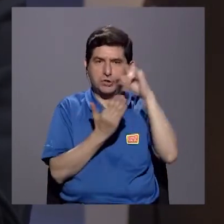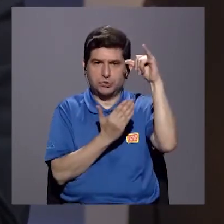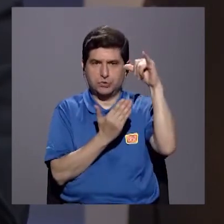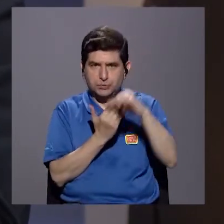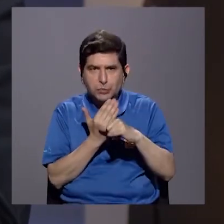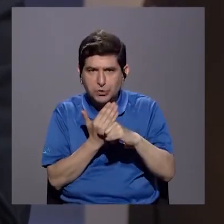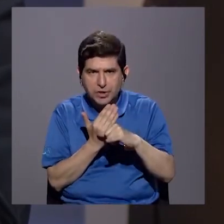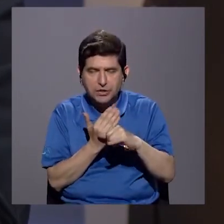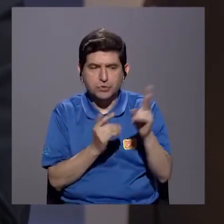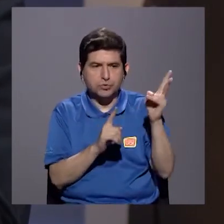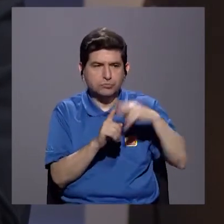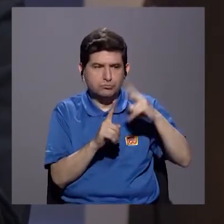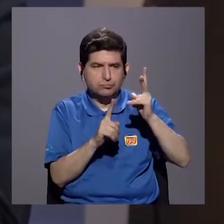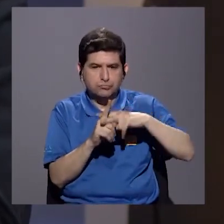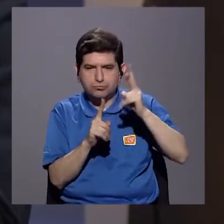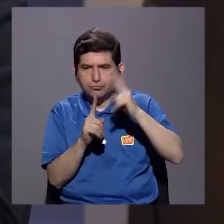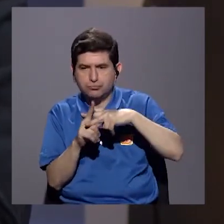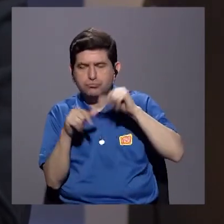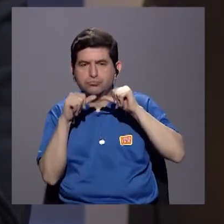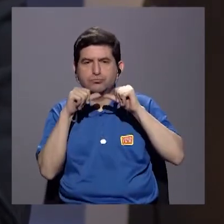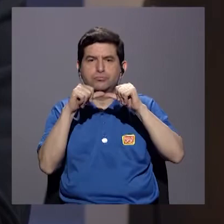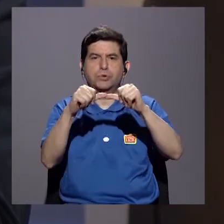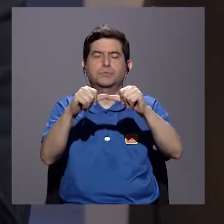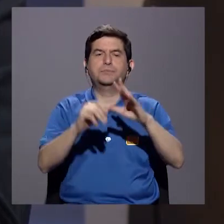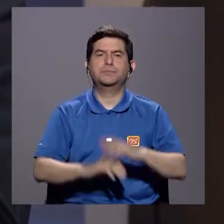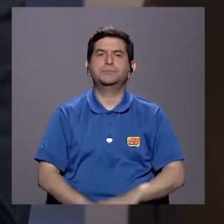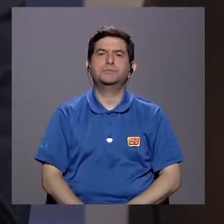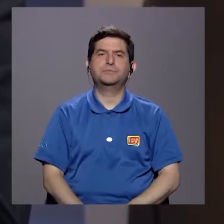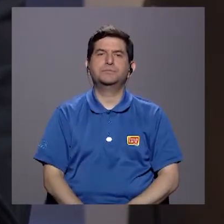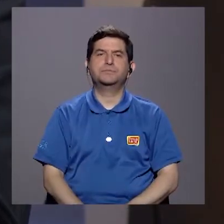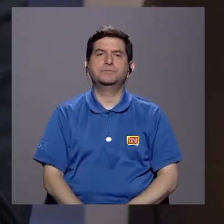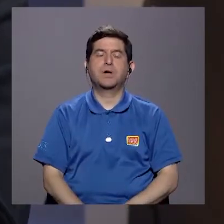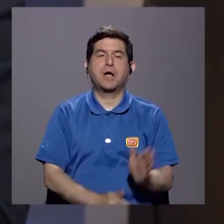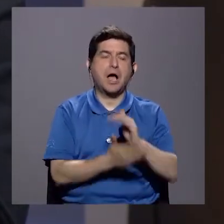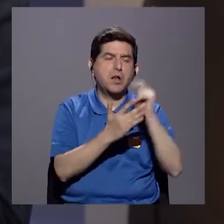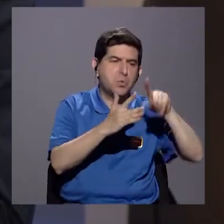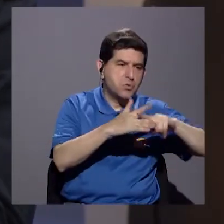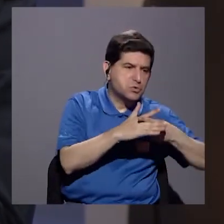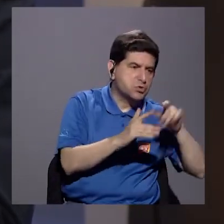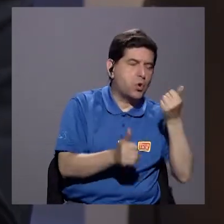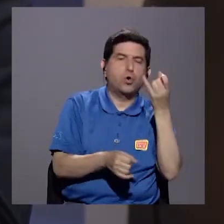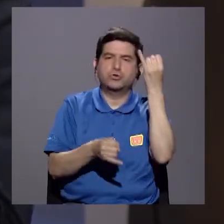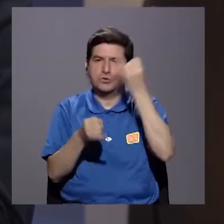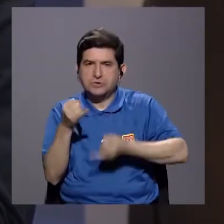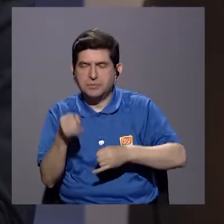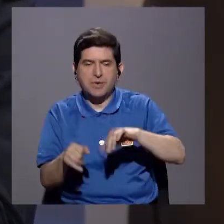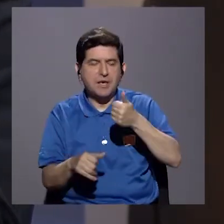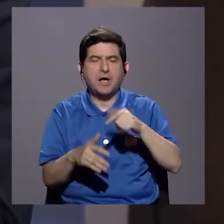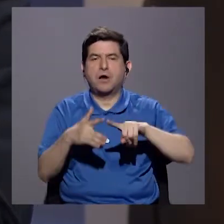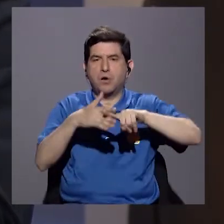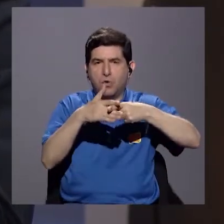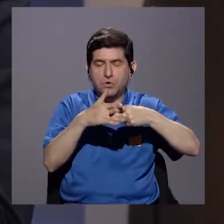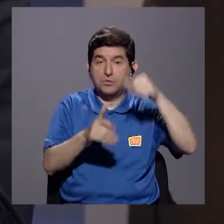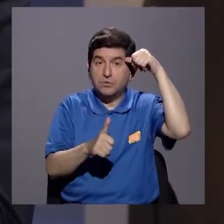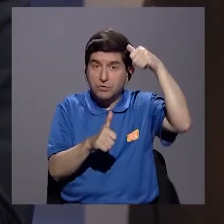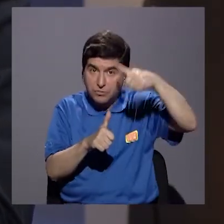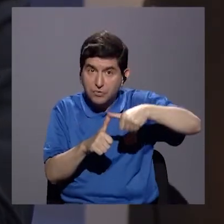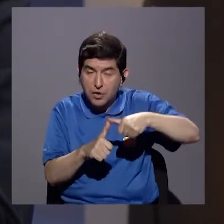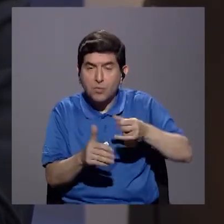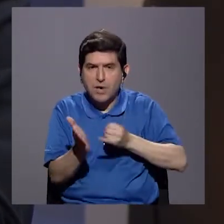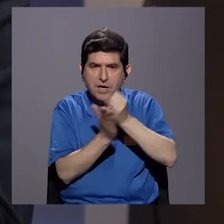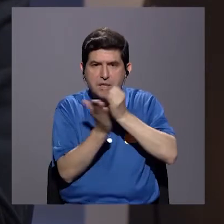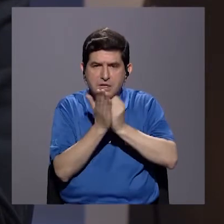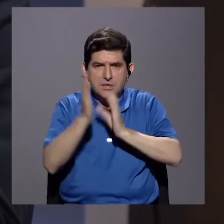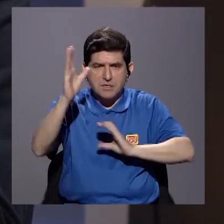200 proyectos en ejecución constantemente, ¿verdad? Unos entran y unos terminan y unos empiezan. acuérdense que